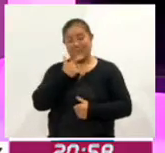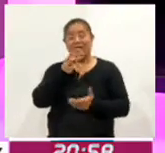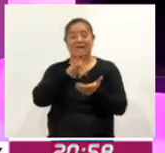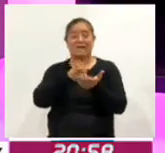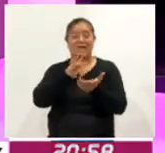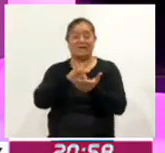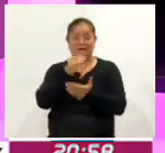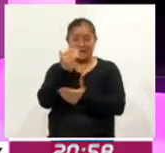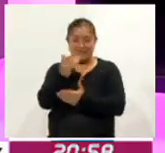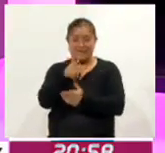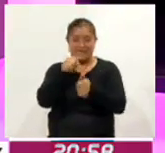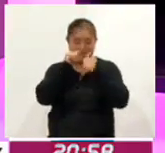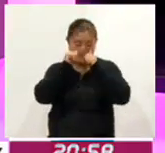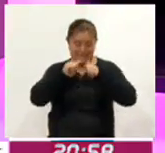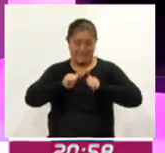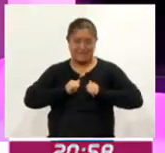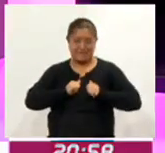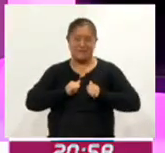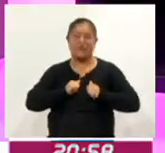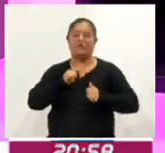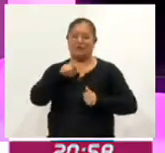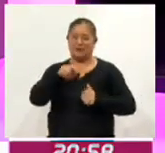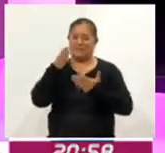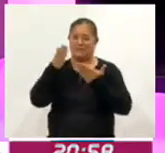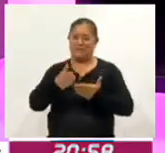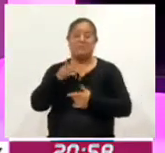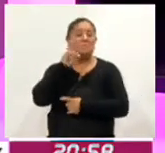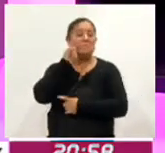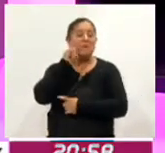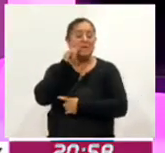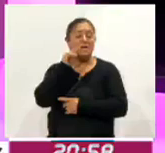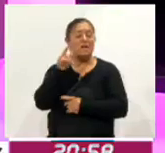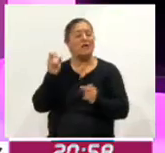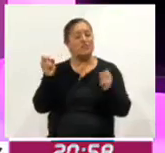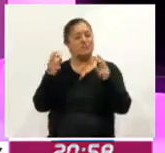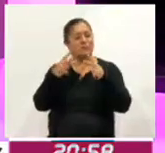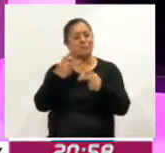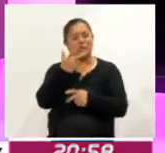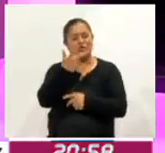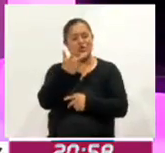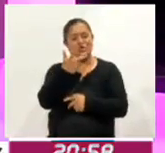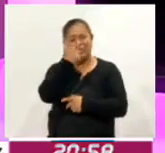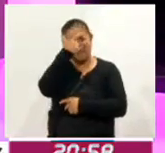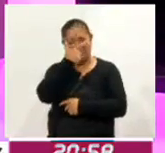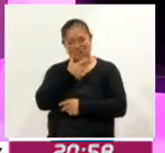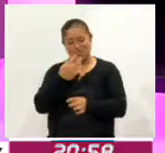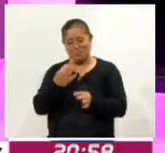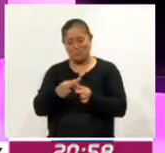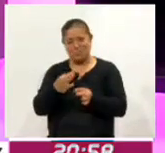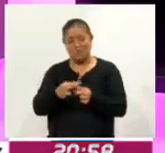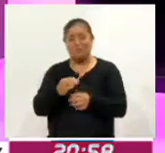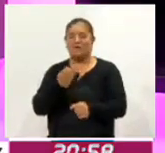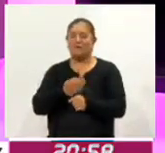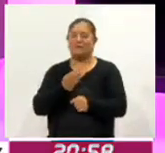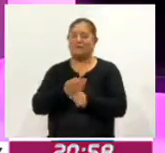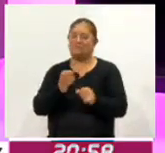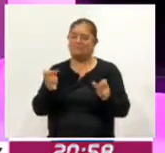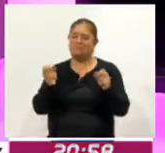agradecemos su atención y su presencia. El día de mañana le esperamos en punto de las 8 de la noche. Por el momento también me despido